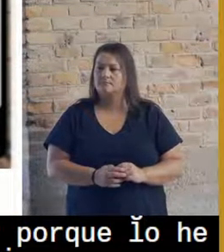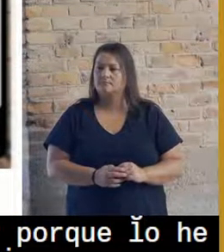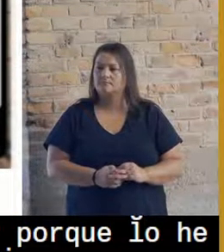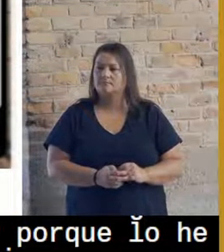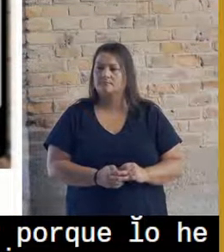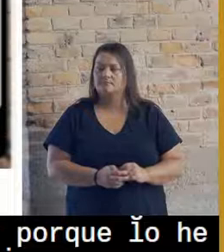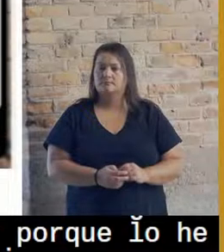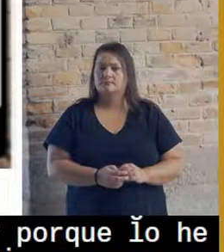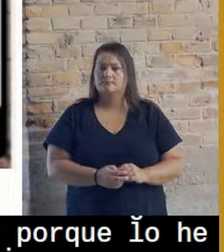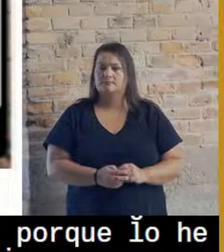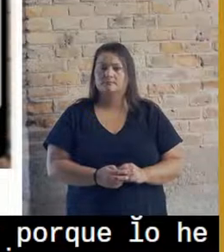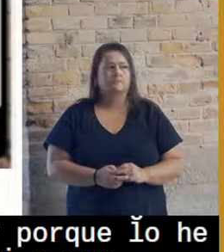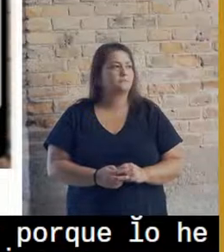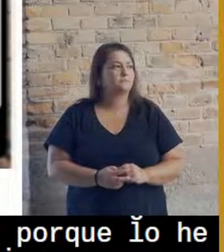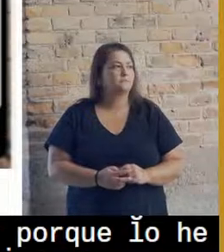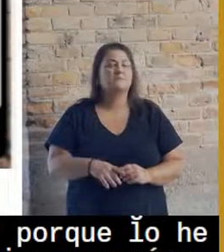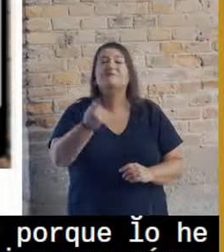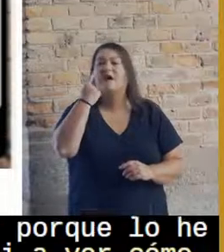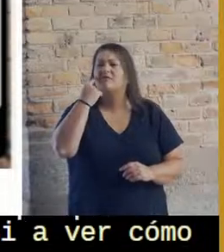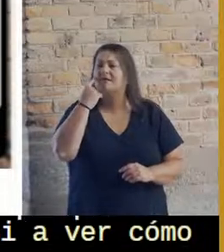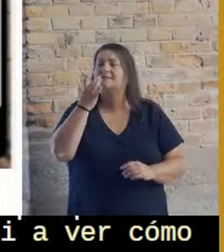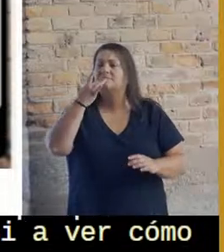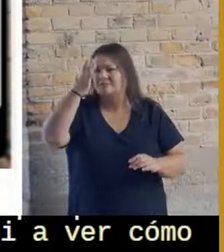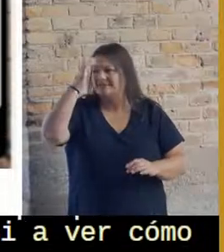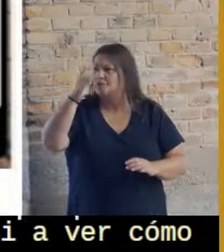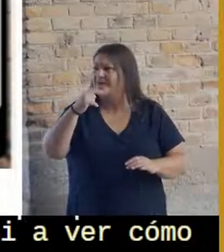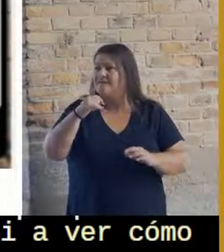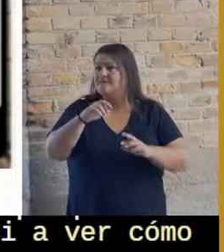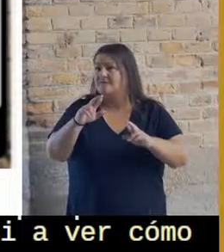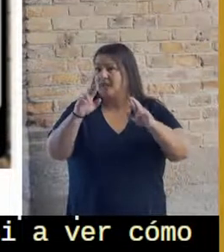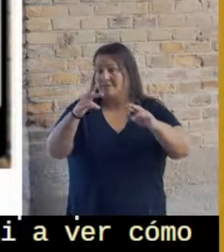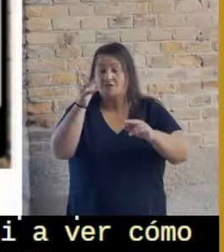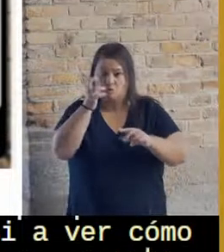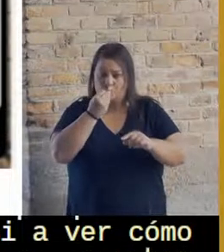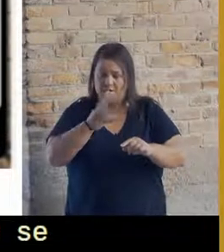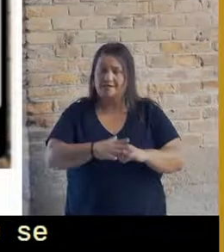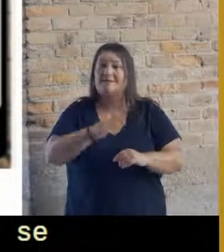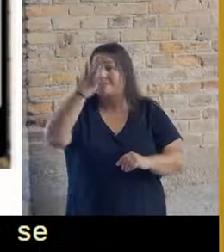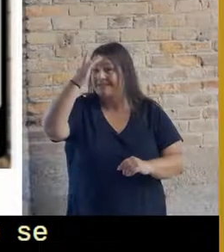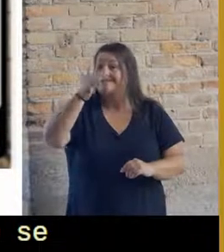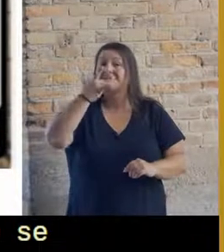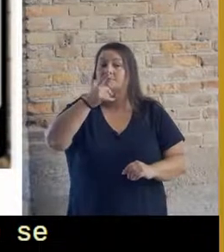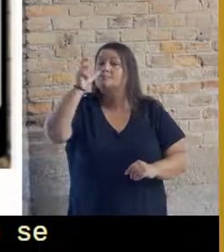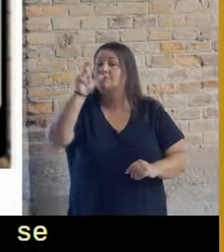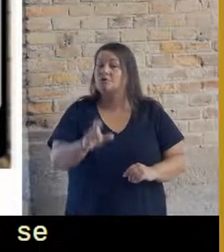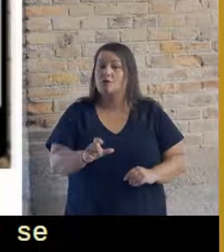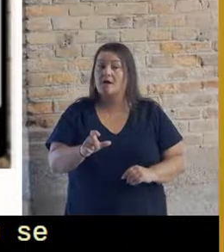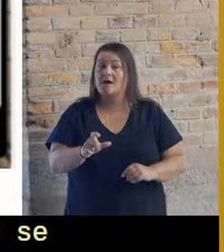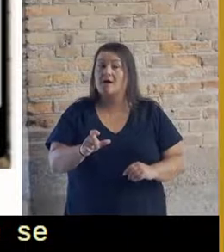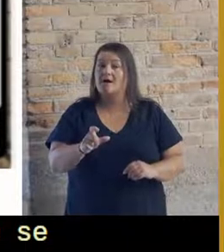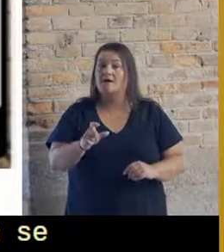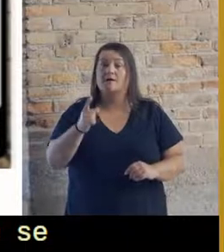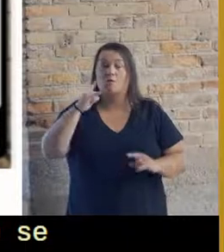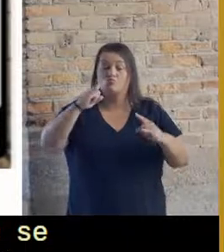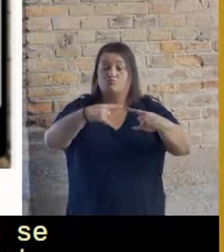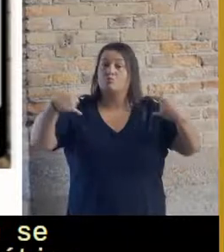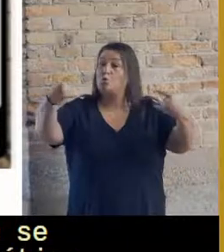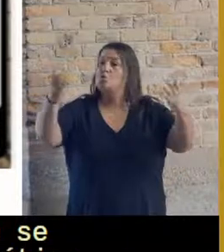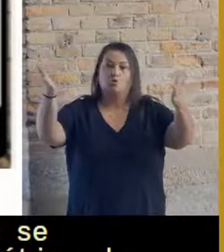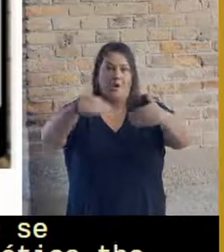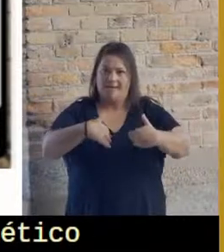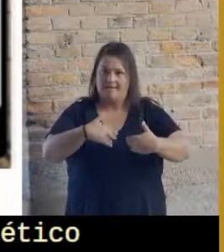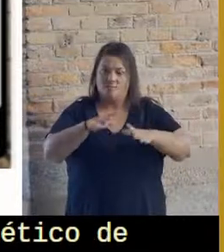em a ver cómo se escucharía Espero que se entre por aquí Cómo se escucharía si la persona si no existe el bcle magnético